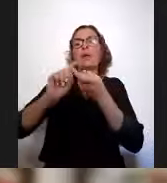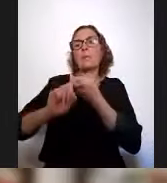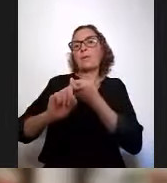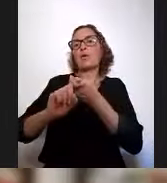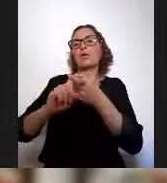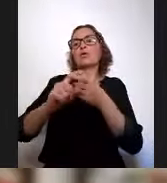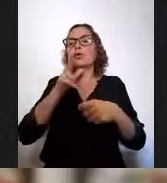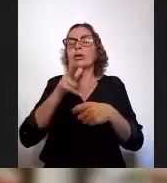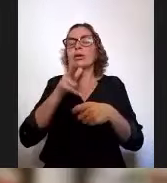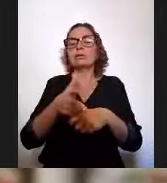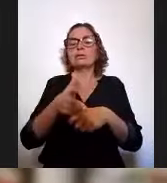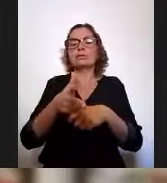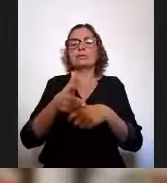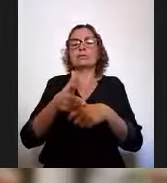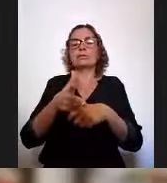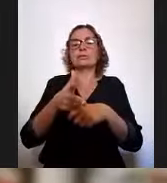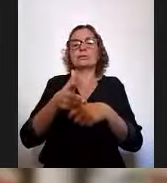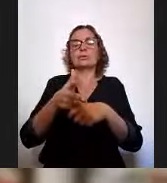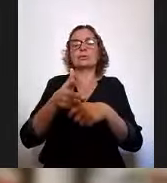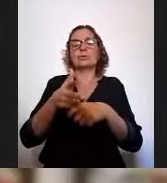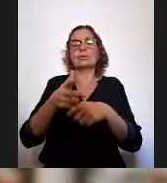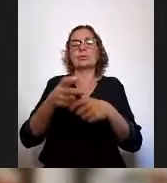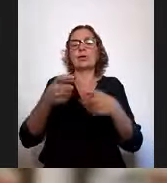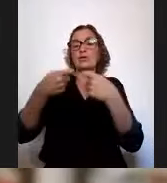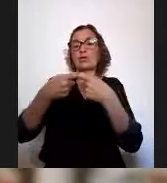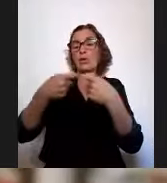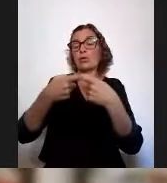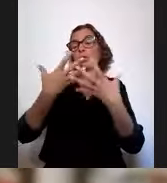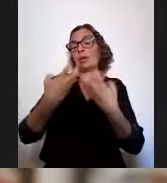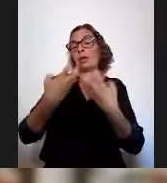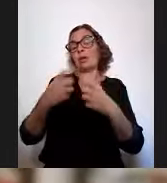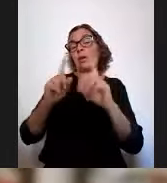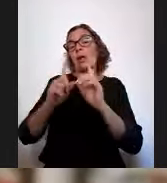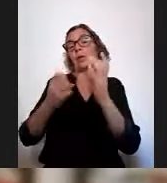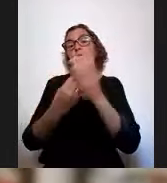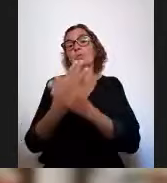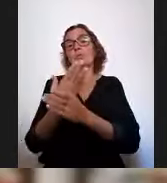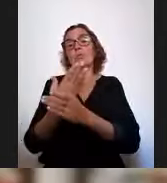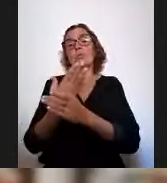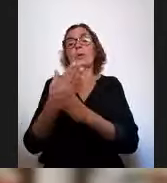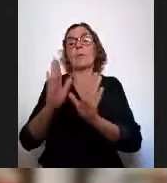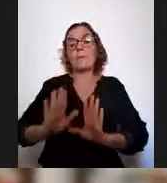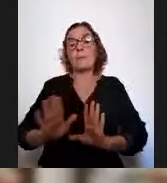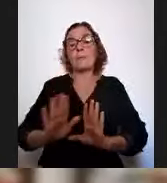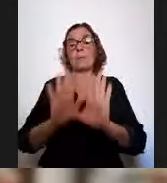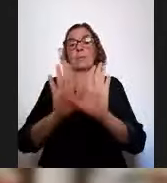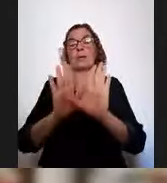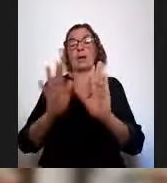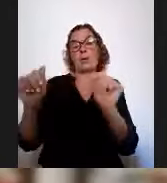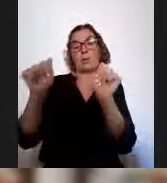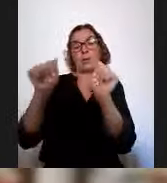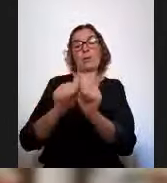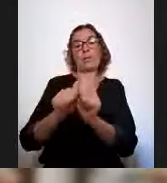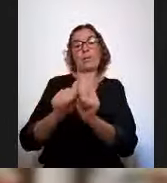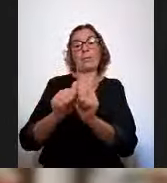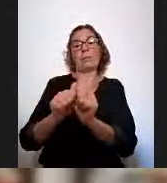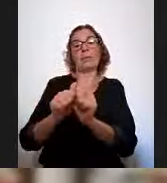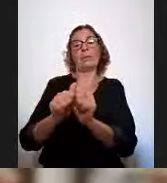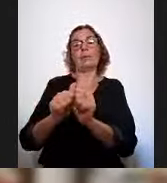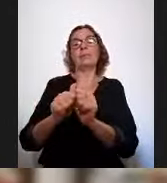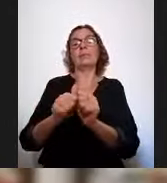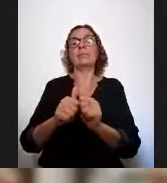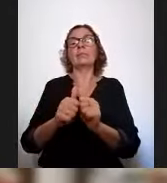hijos, si mis socios, si quiero emprender algo nuevo, están preparados y me van a acompañar.